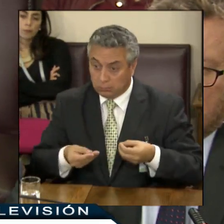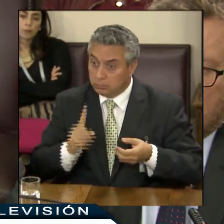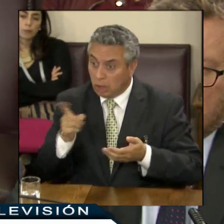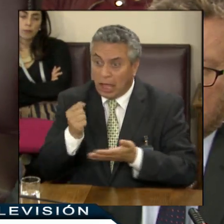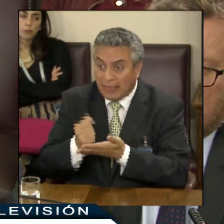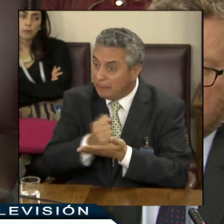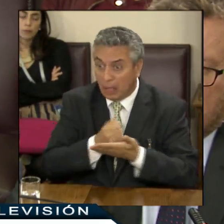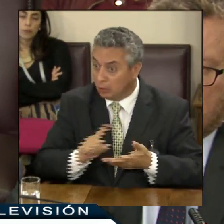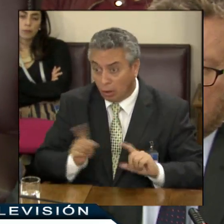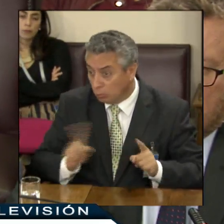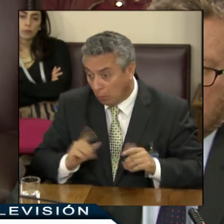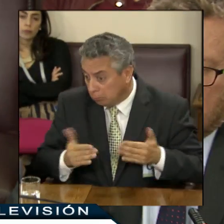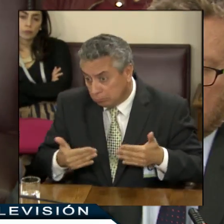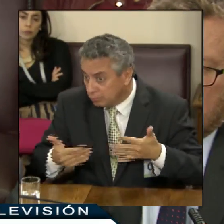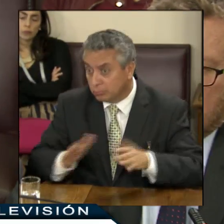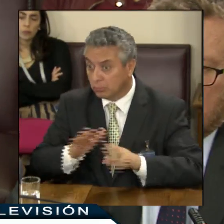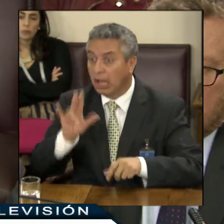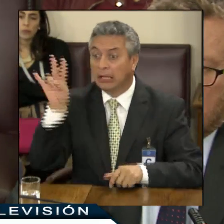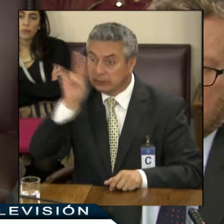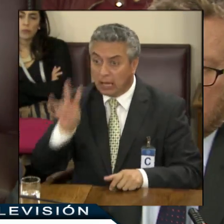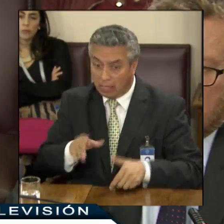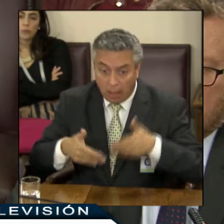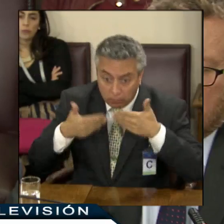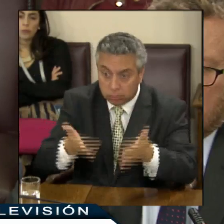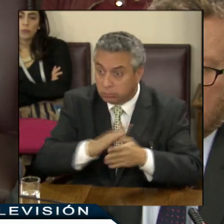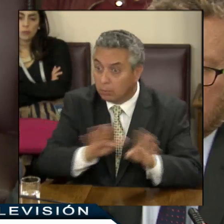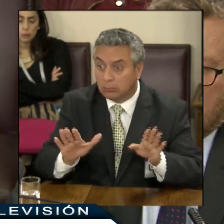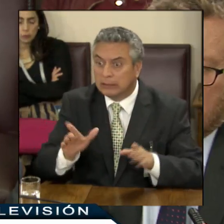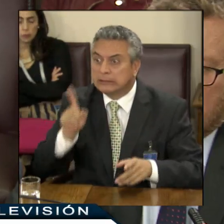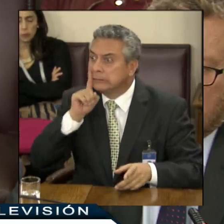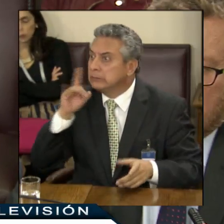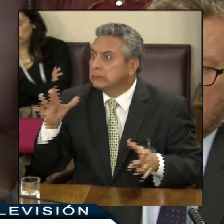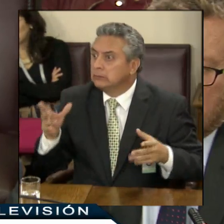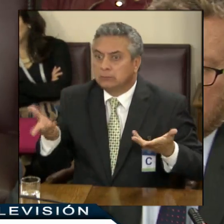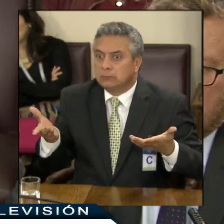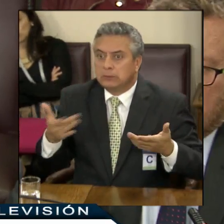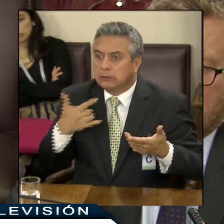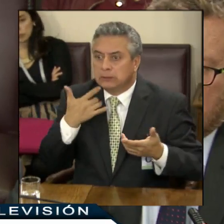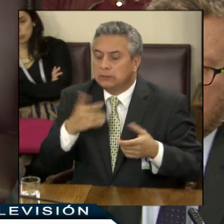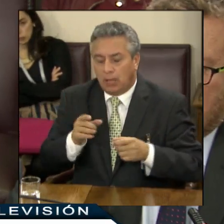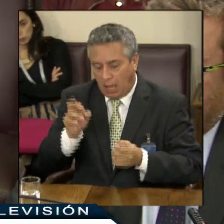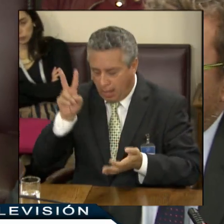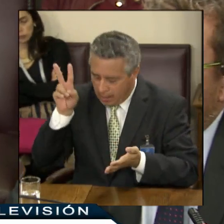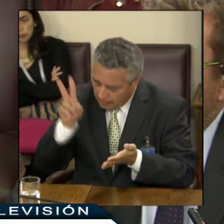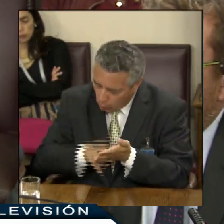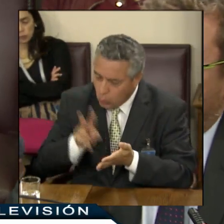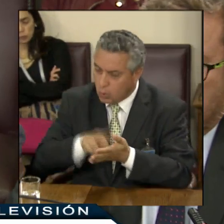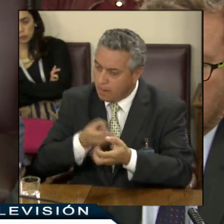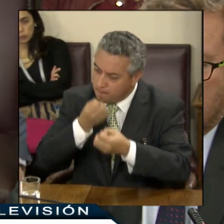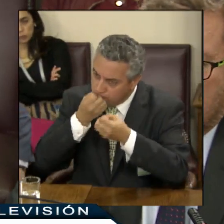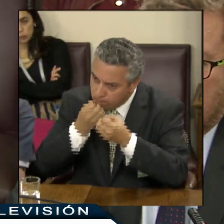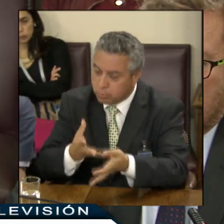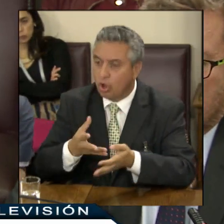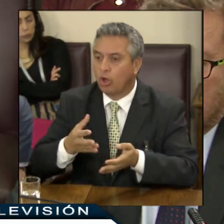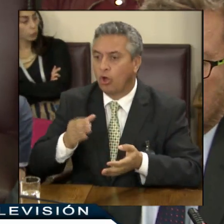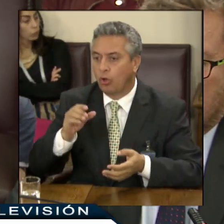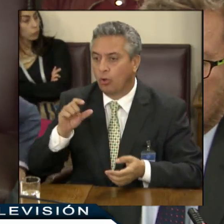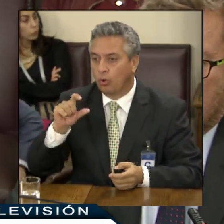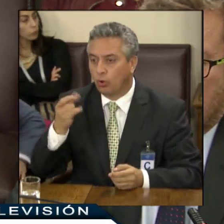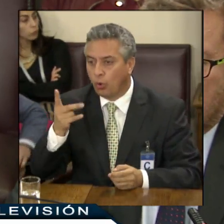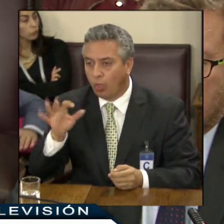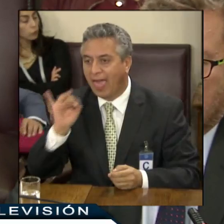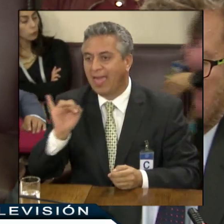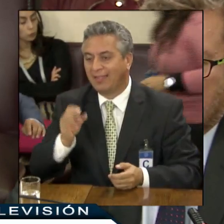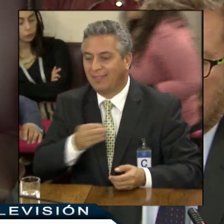tramitación adecuada al igual que senadis lo ha presentado sin mayor resultado Esa es la cruda y Triste realidad por ello nosotros